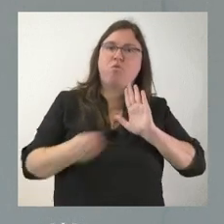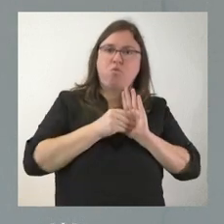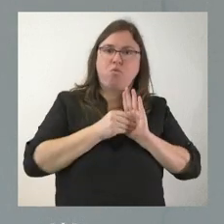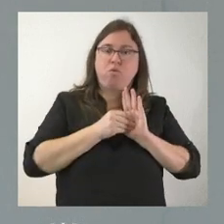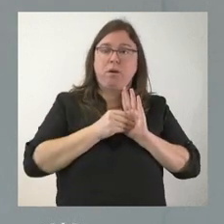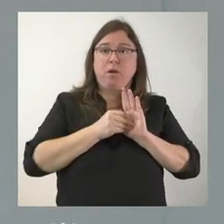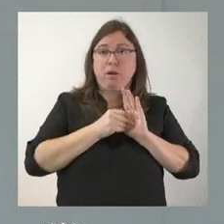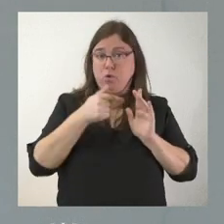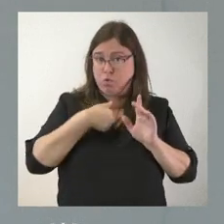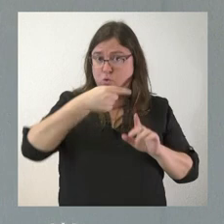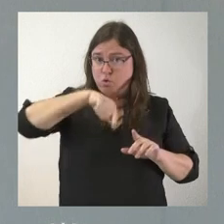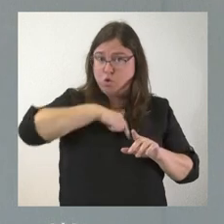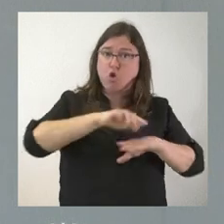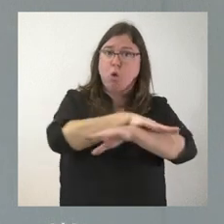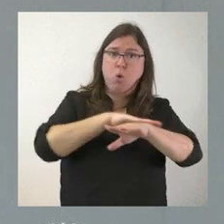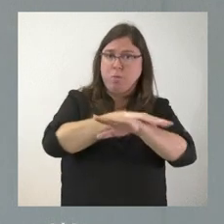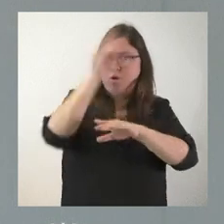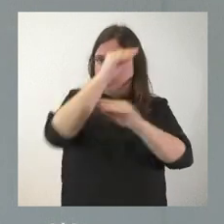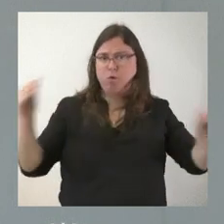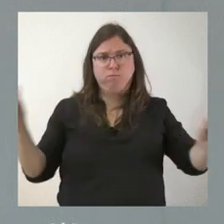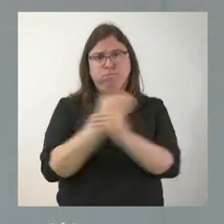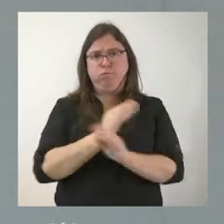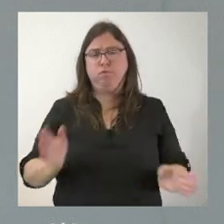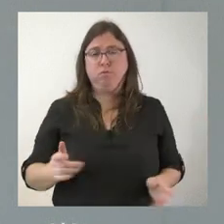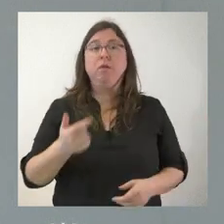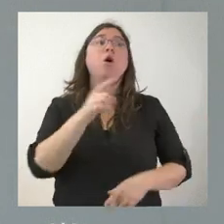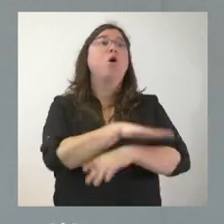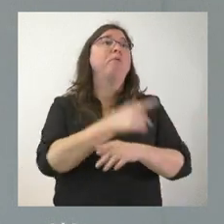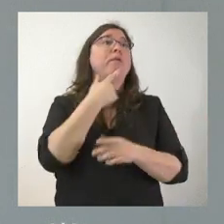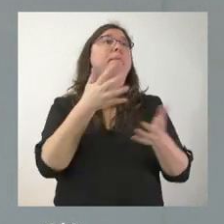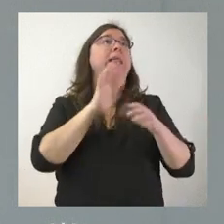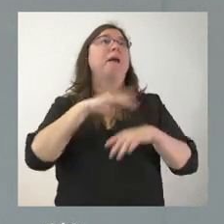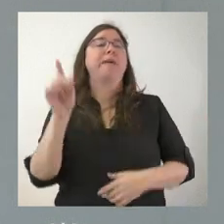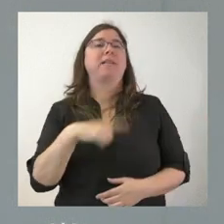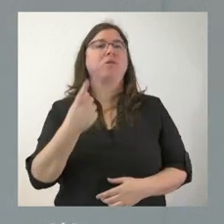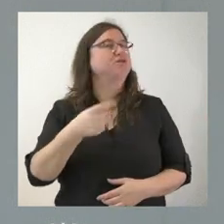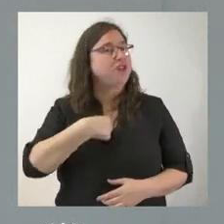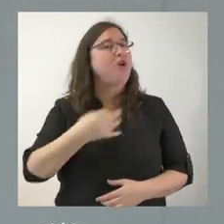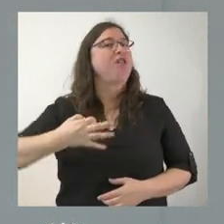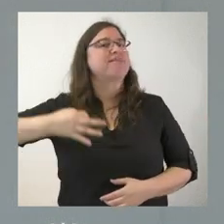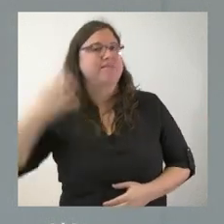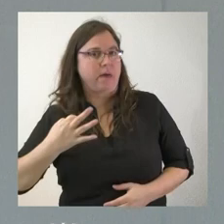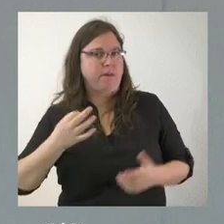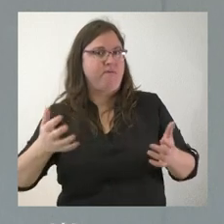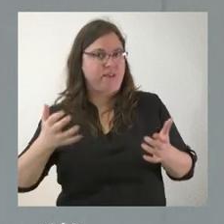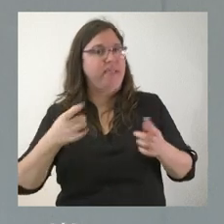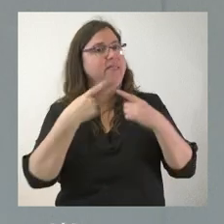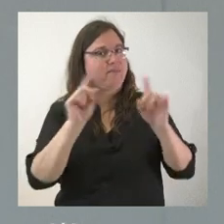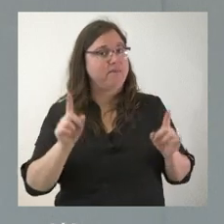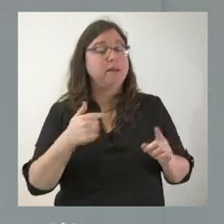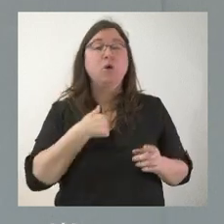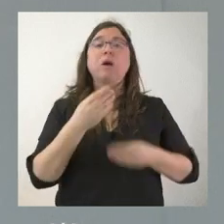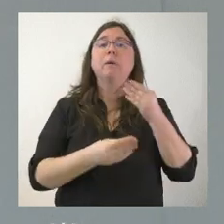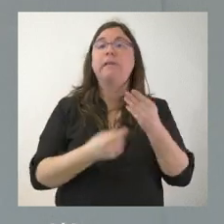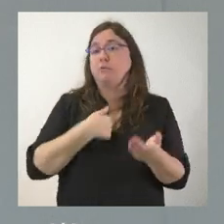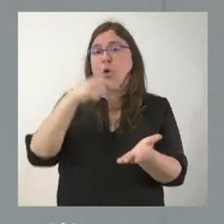muy diferente del gobierno el gobierno puede ser que diga que beneficia a todas las provincias nosotros decimos que tiene que beneficiar a todas las provincias me dice usted que qué vamos a hacer pues